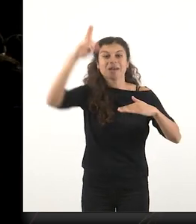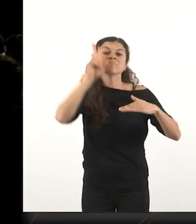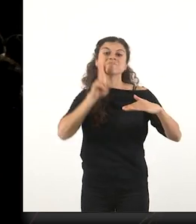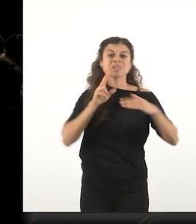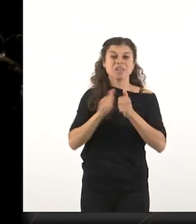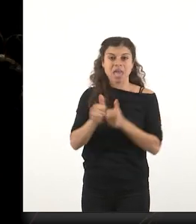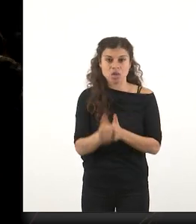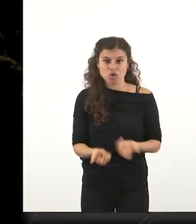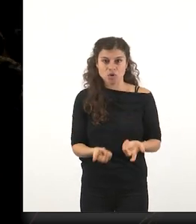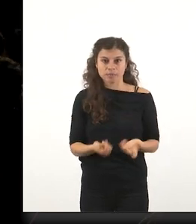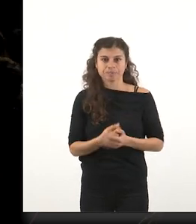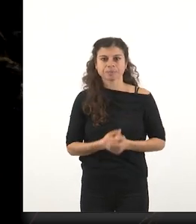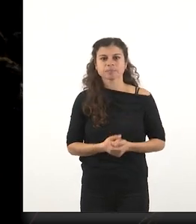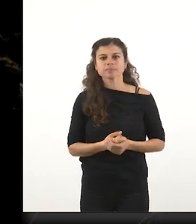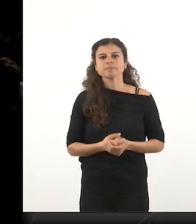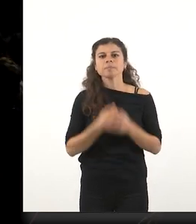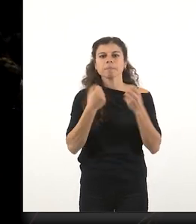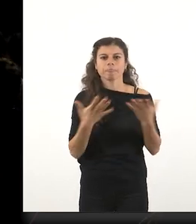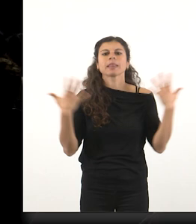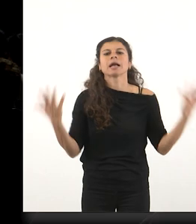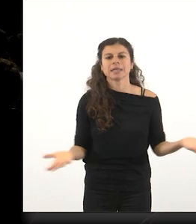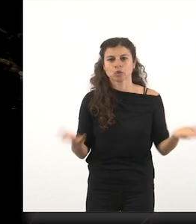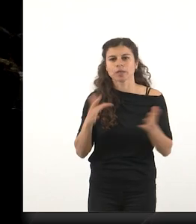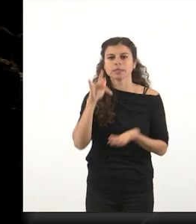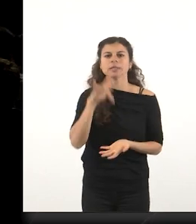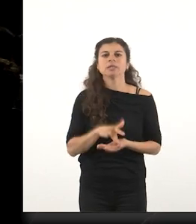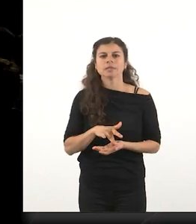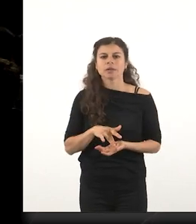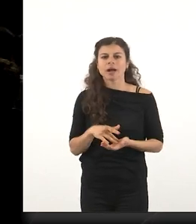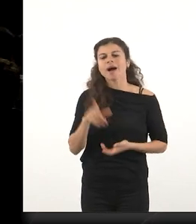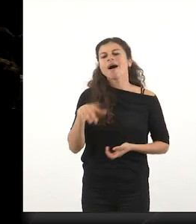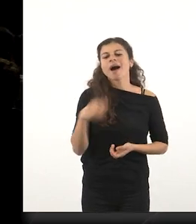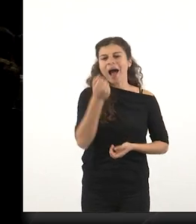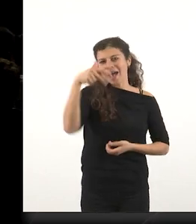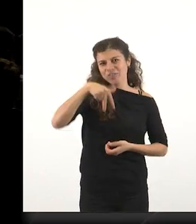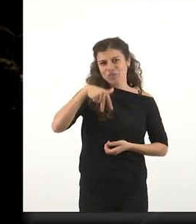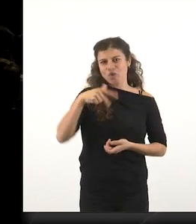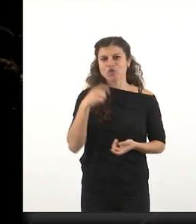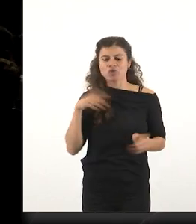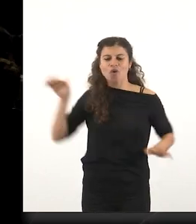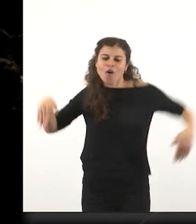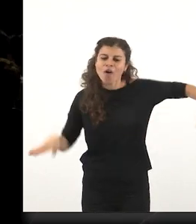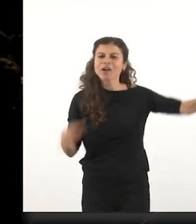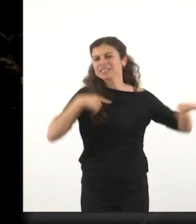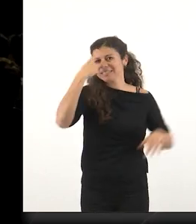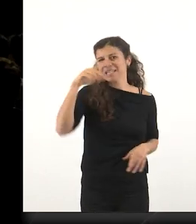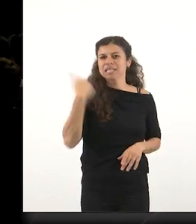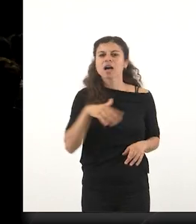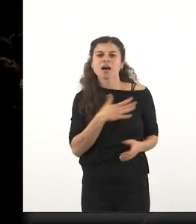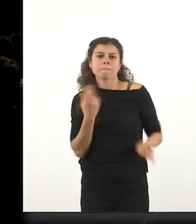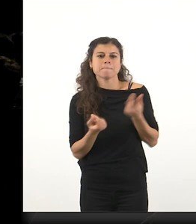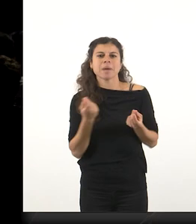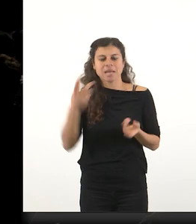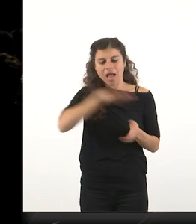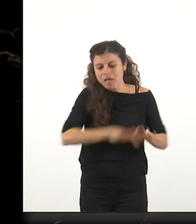estoy todo loco, digo, ya te veo. La pelea fue por el breakdown, que le diga a mi novio, tío, Antonio, es que te paso yo, ya me lo sé, yo quiero bailar en el suelo como un tío,